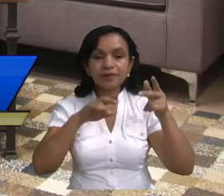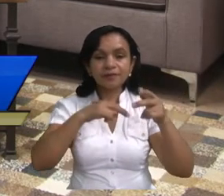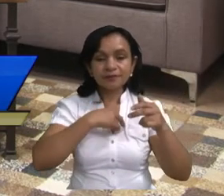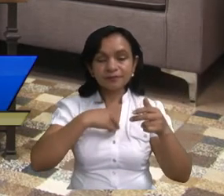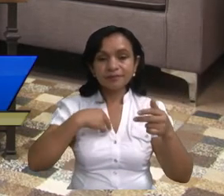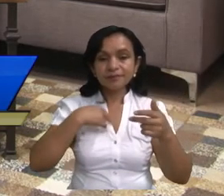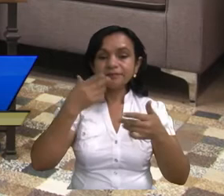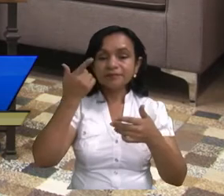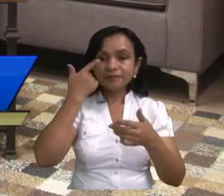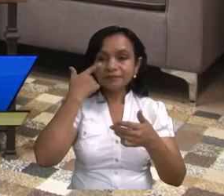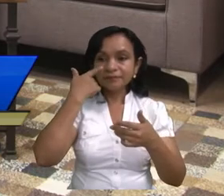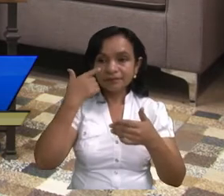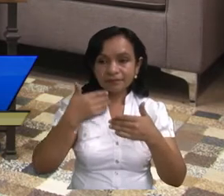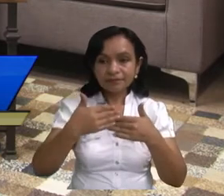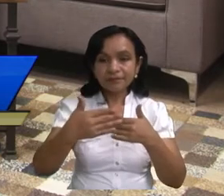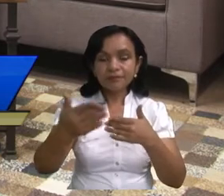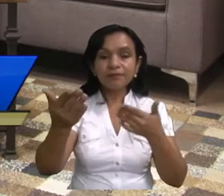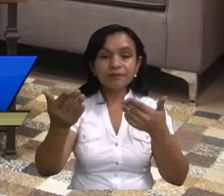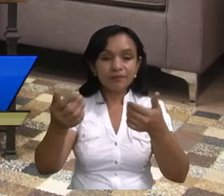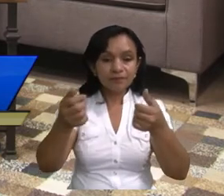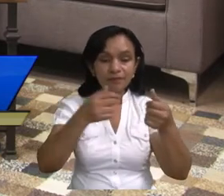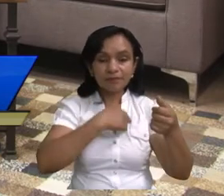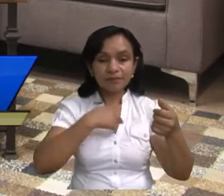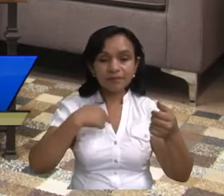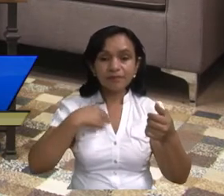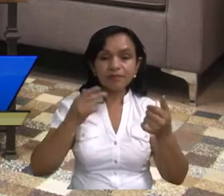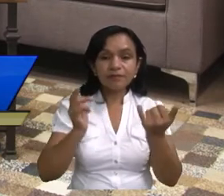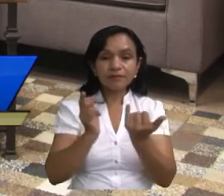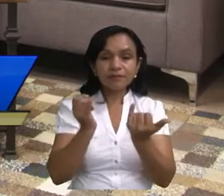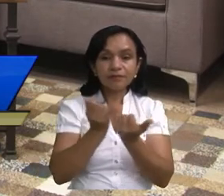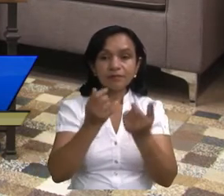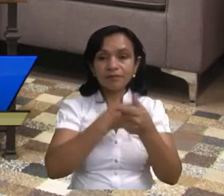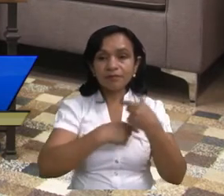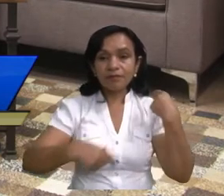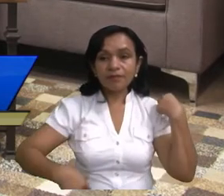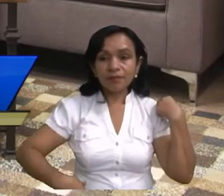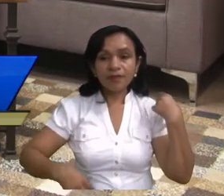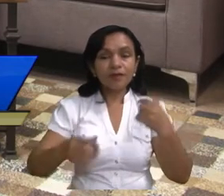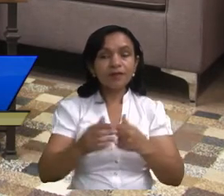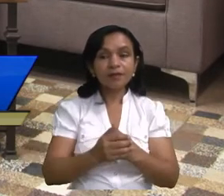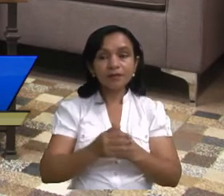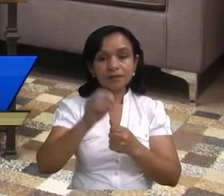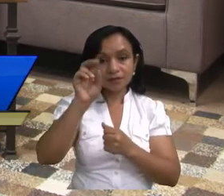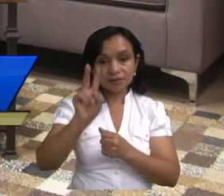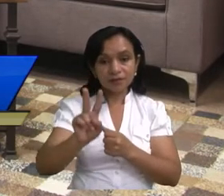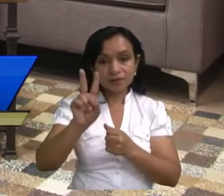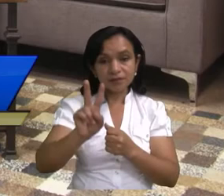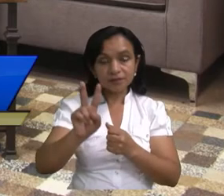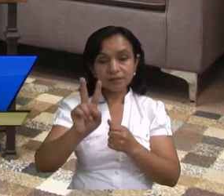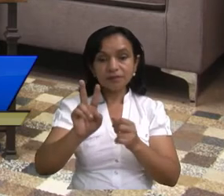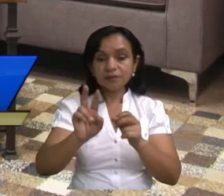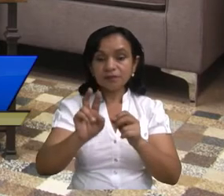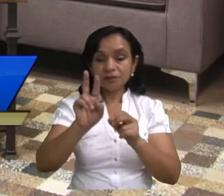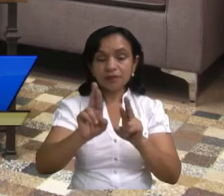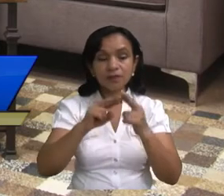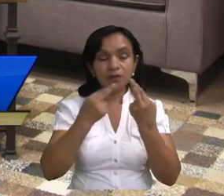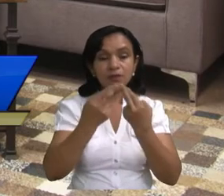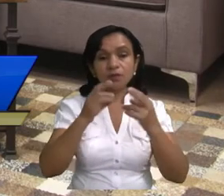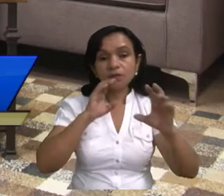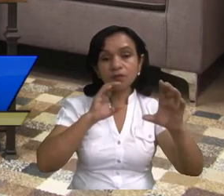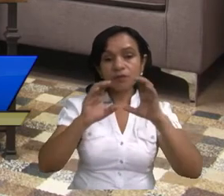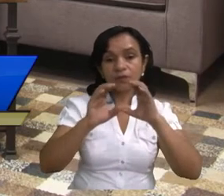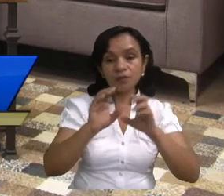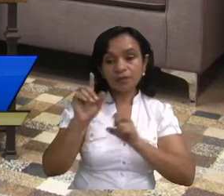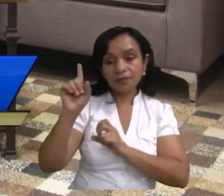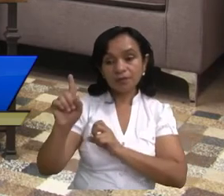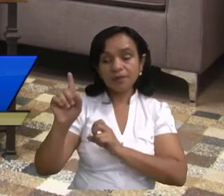habrá que verlo ya con la coordinación que se haga con Presidencia, que es el segundo encuentro de comunicación. El primero fue en